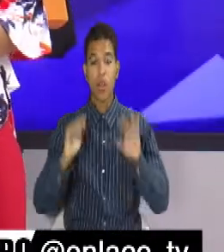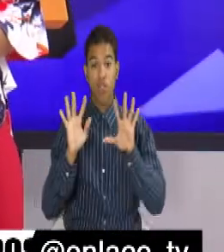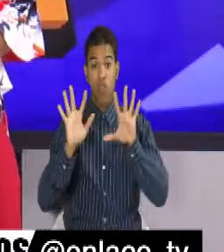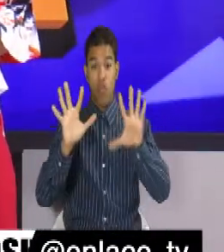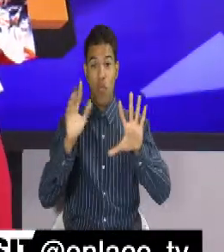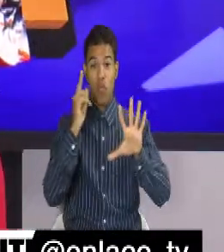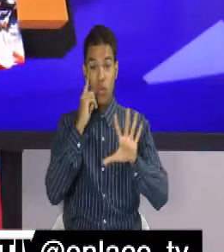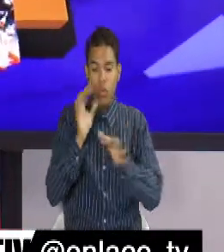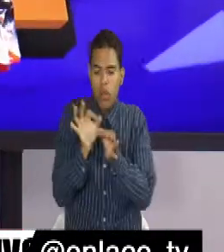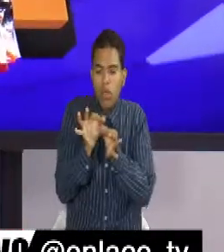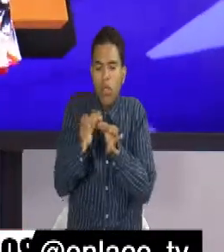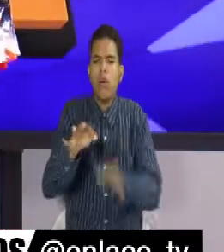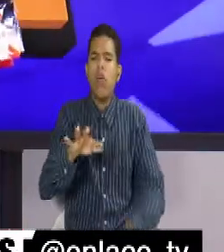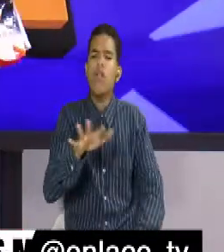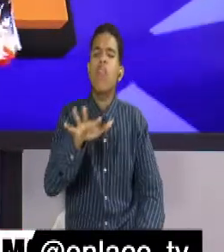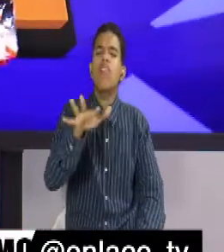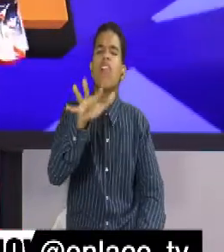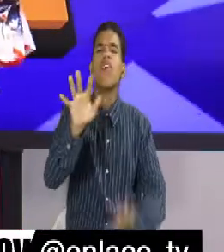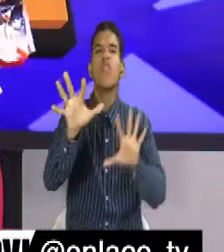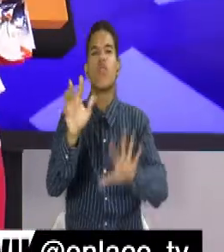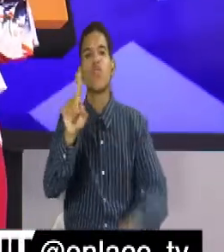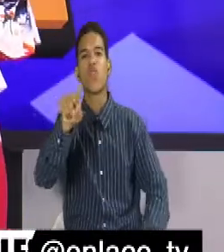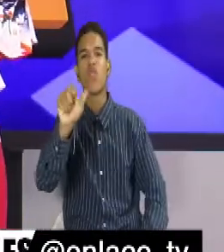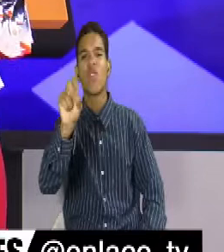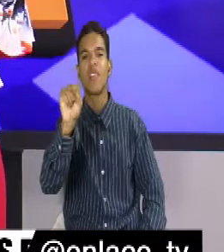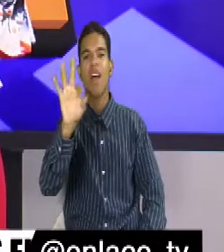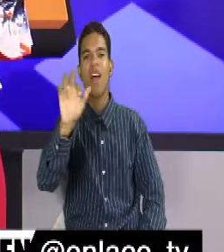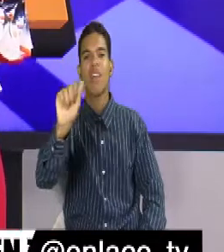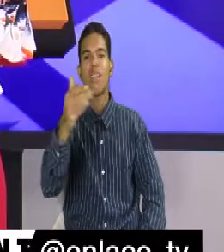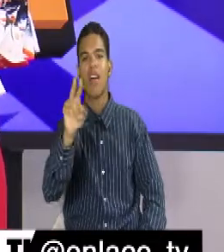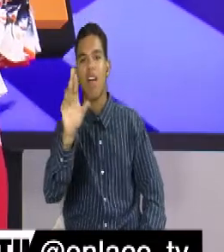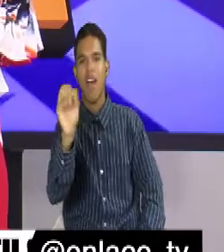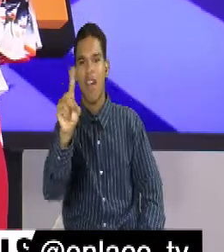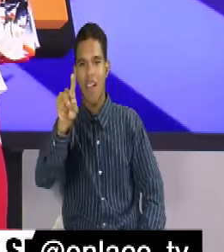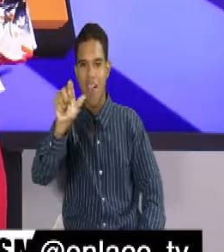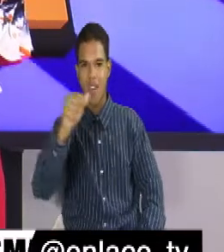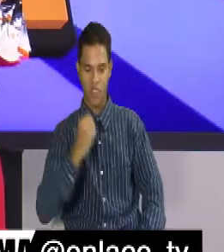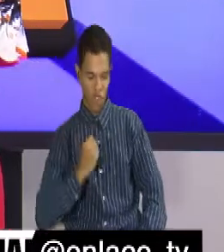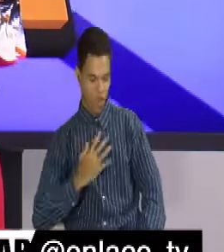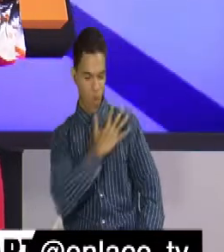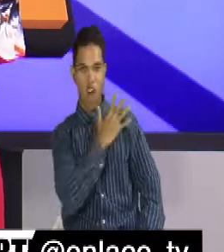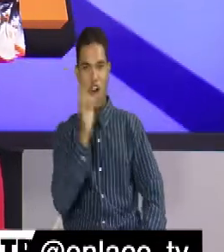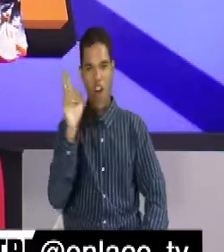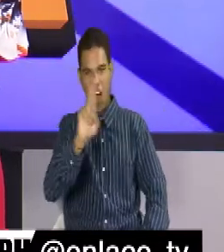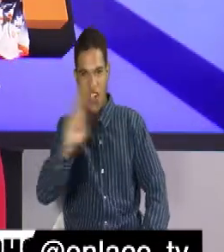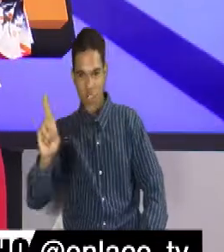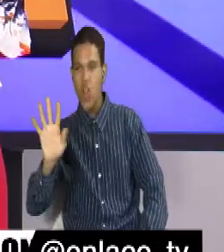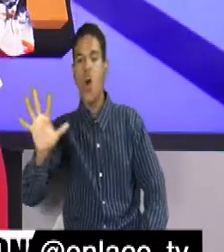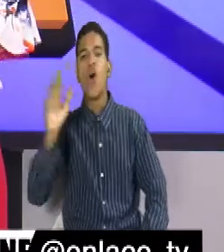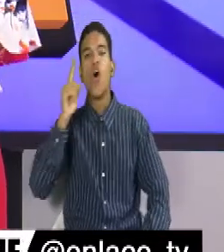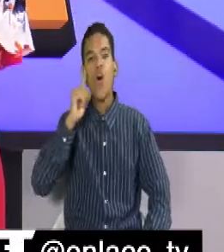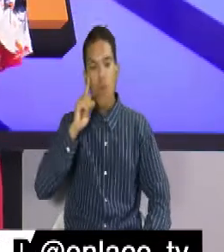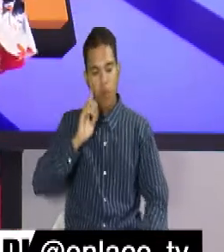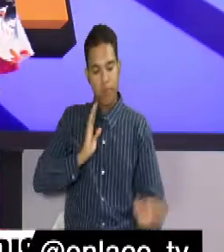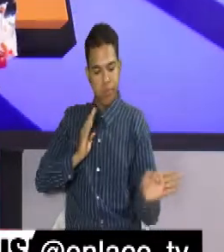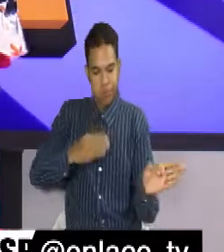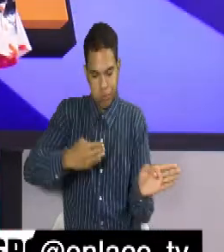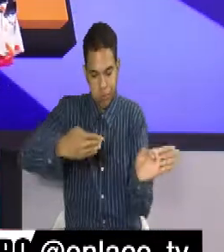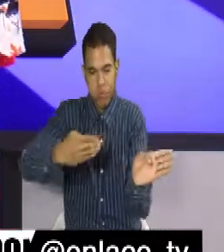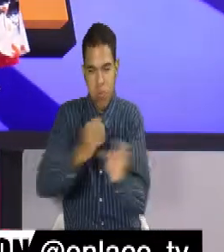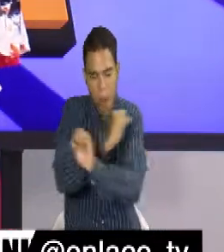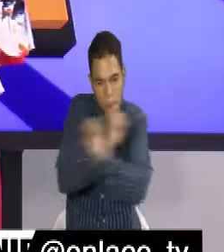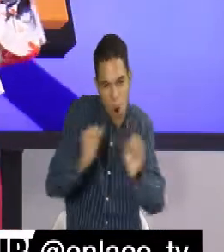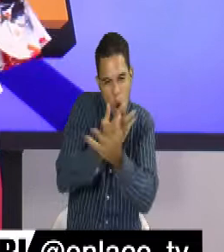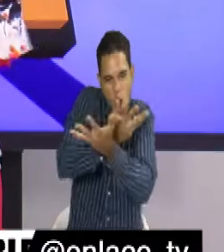del municipio de Santa Rosa, sur de Bolívar, artefactos que al parecer pertenecerían al ELN. Los explosivos